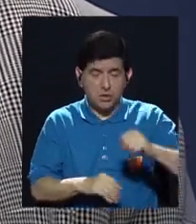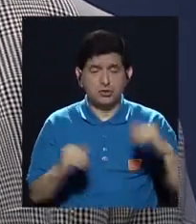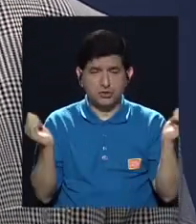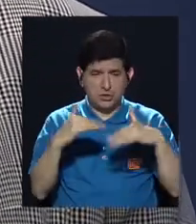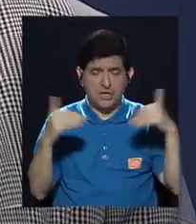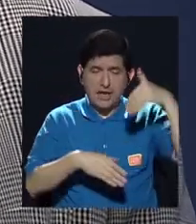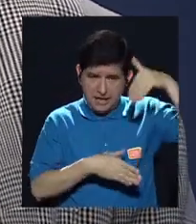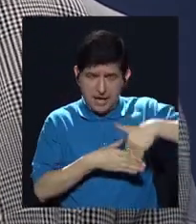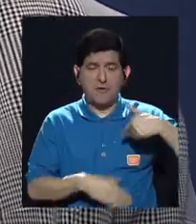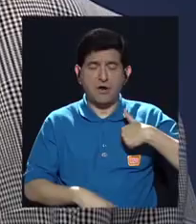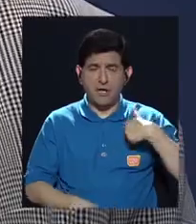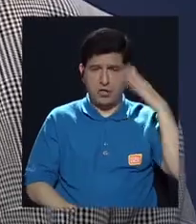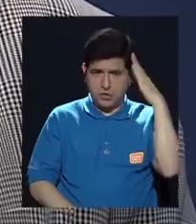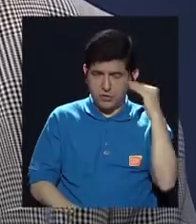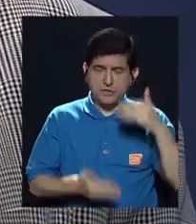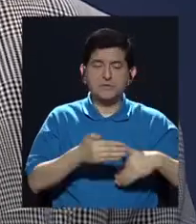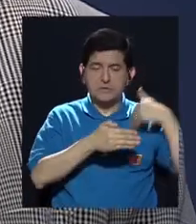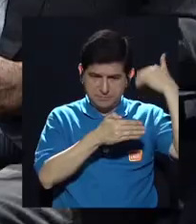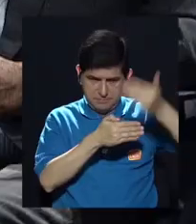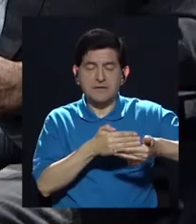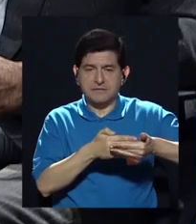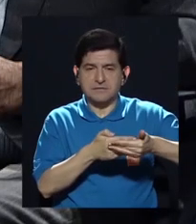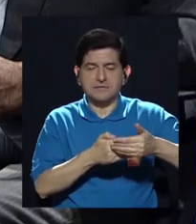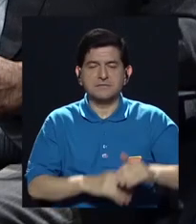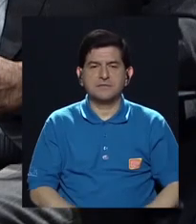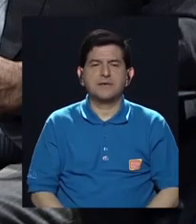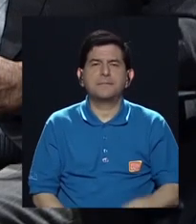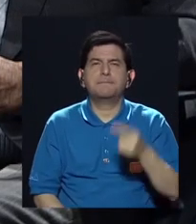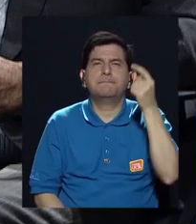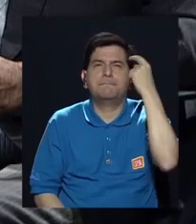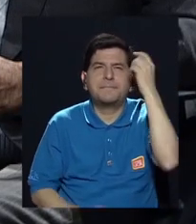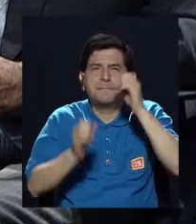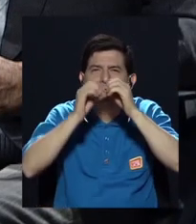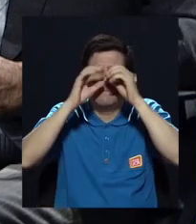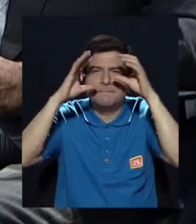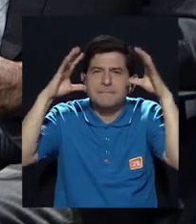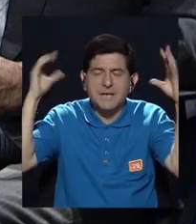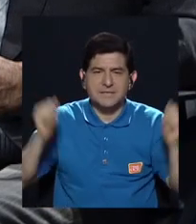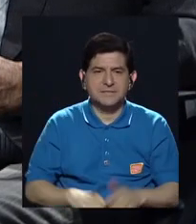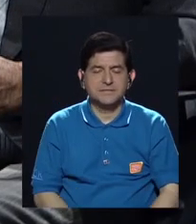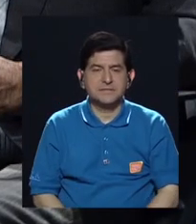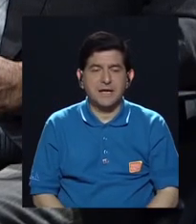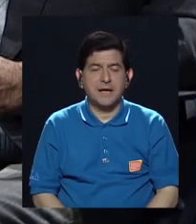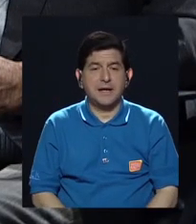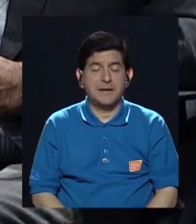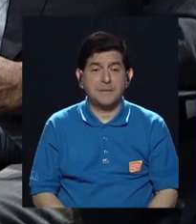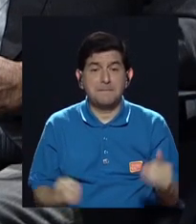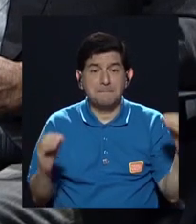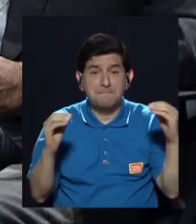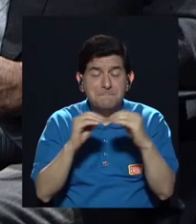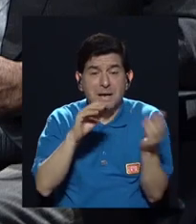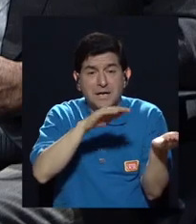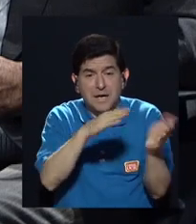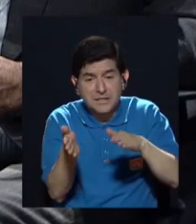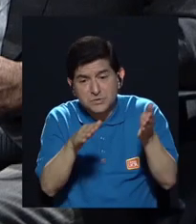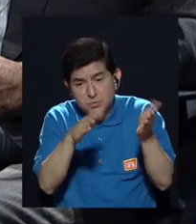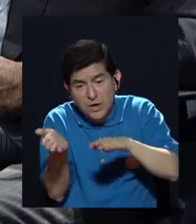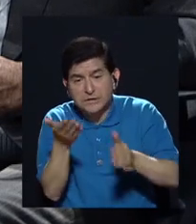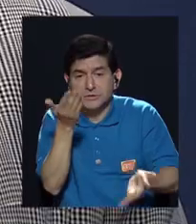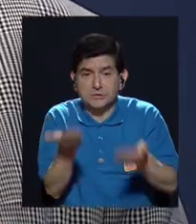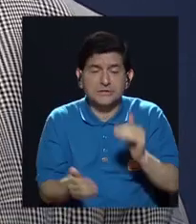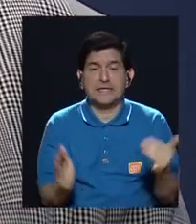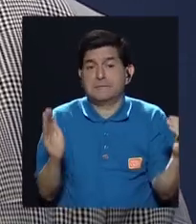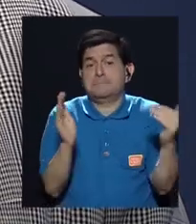mí me consta, a mí me tocó vivir después de eso, imaginemos con unos cuantos miles de muertos más lo que habría